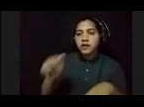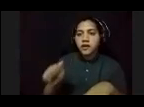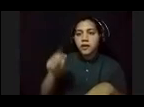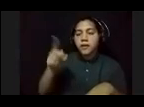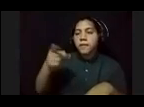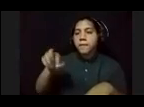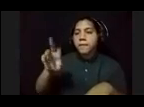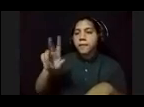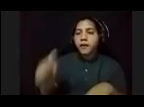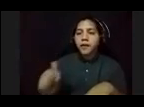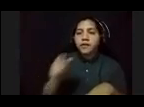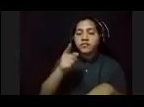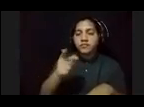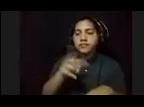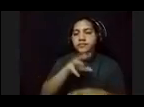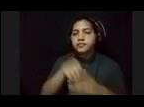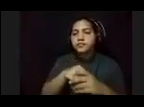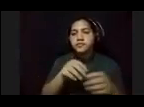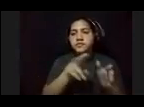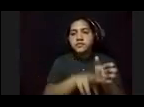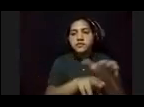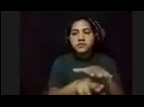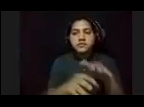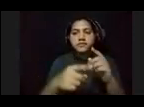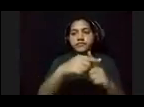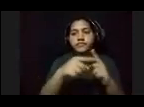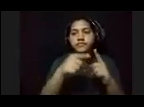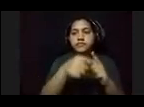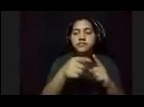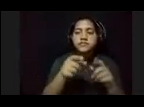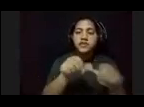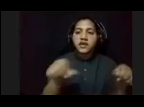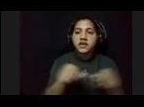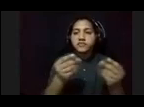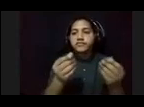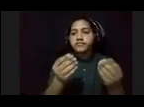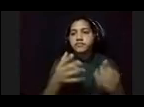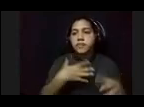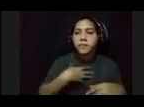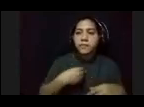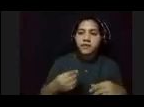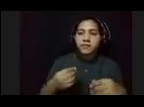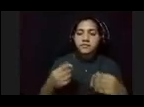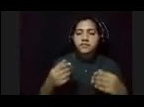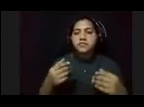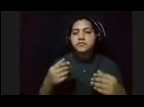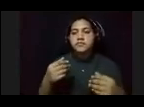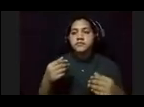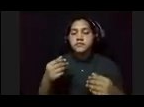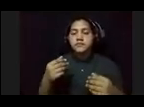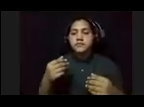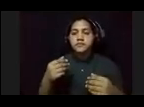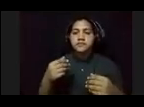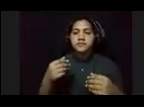actual localización del cementerio existía una cantera de arenisca color claro blanquecino, demostrando así una